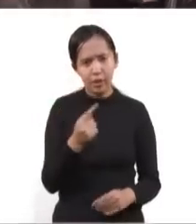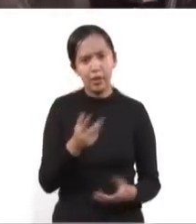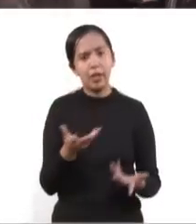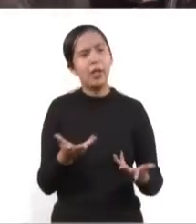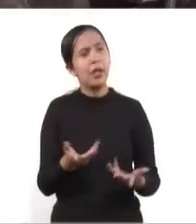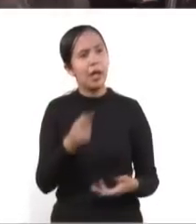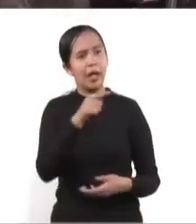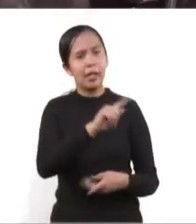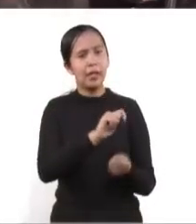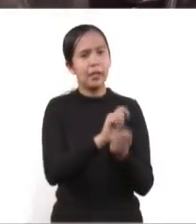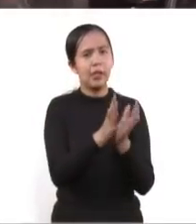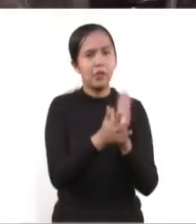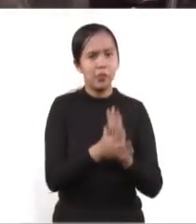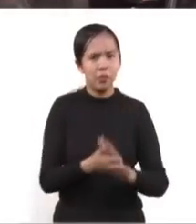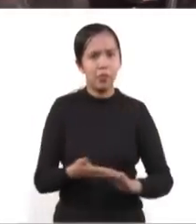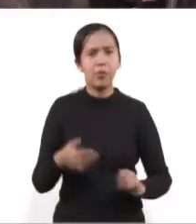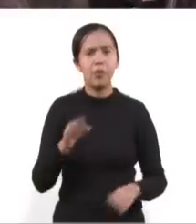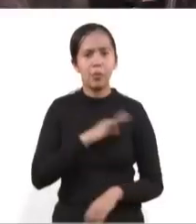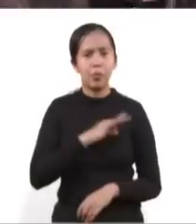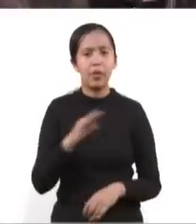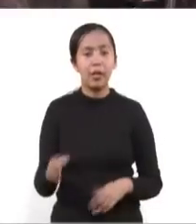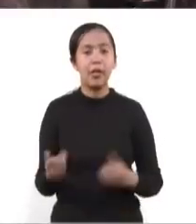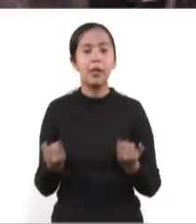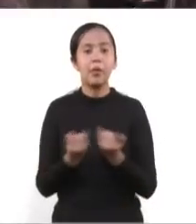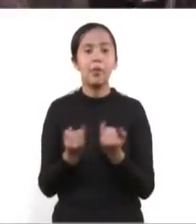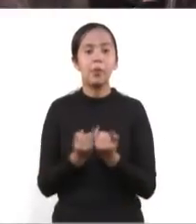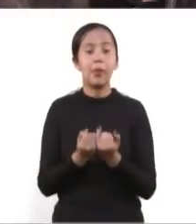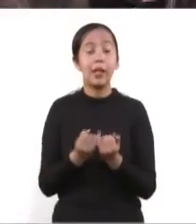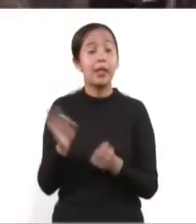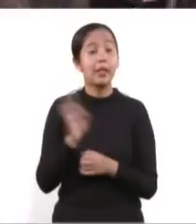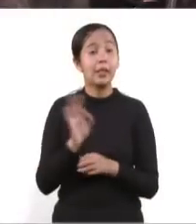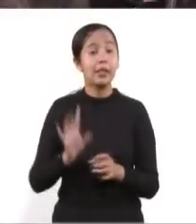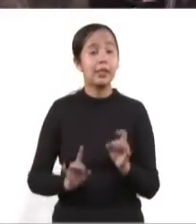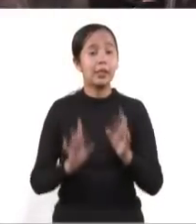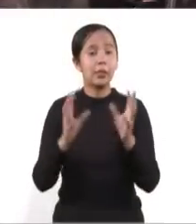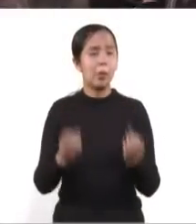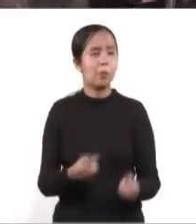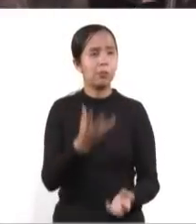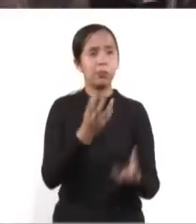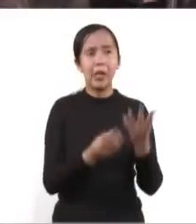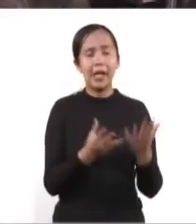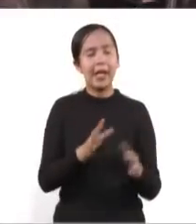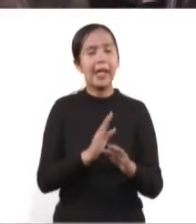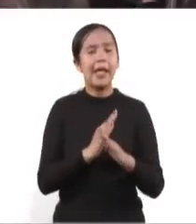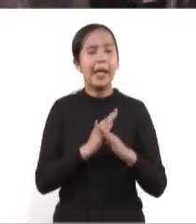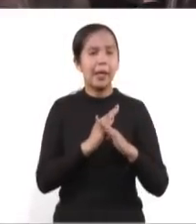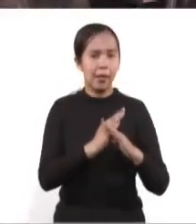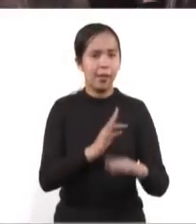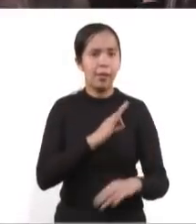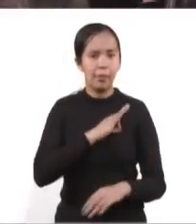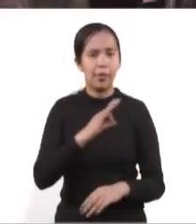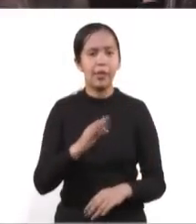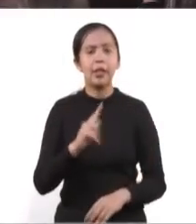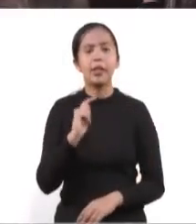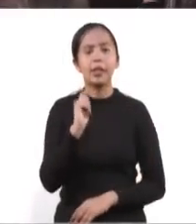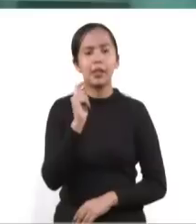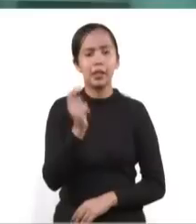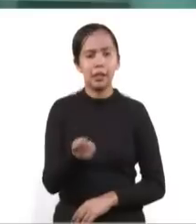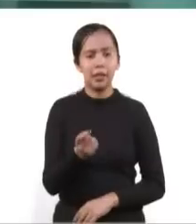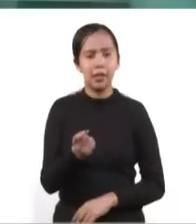transformación y además un sistema muy avanzado contra incendios. Esto posibilita que en ningún momento